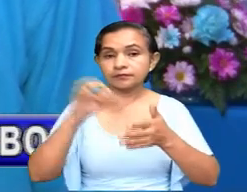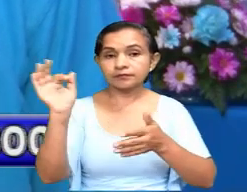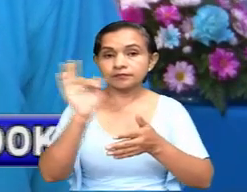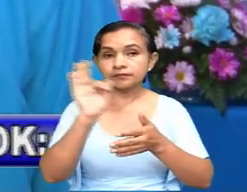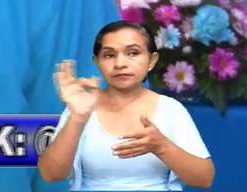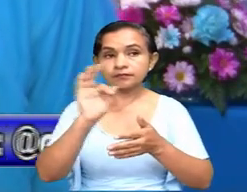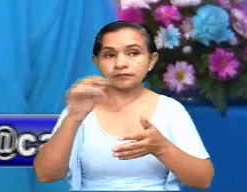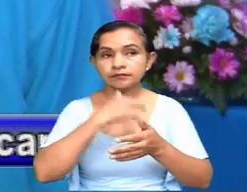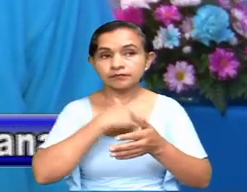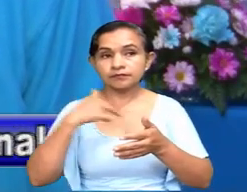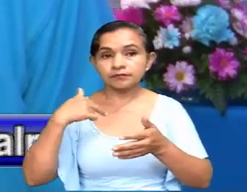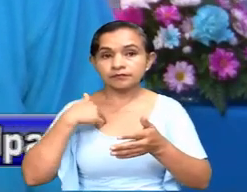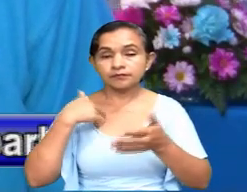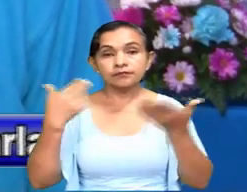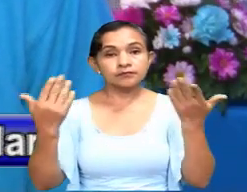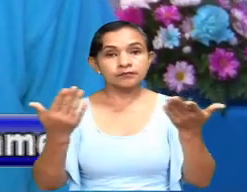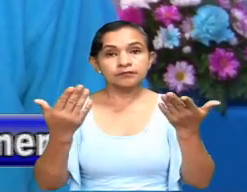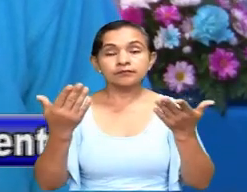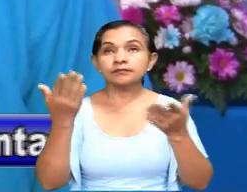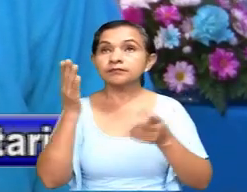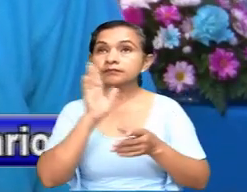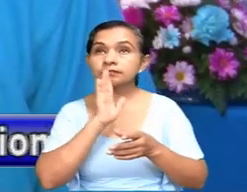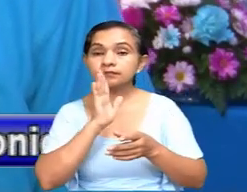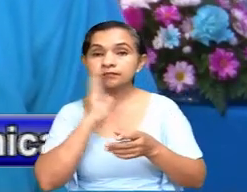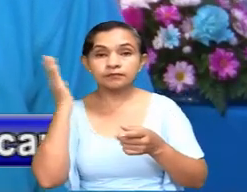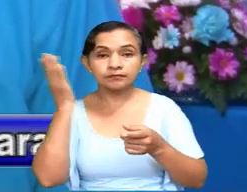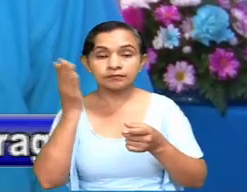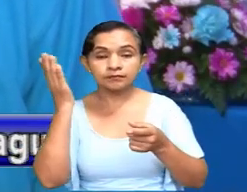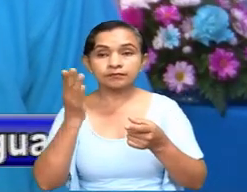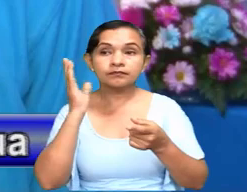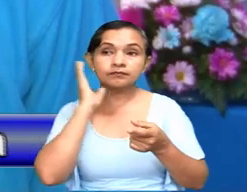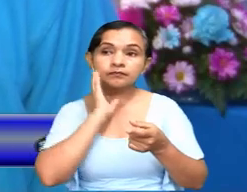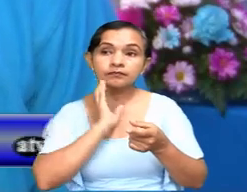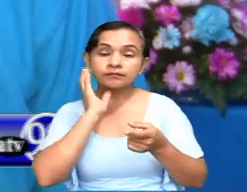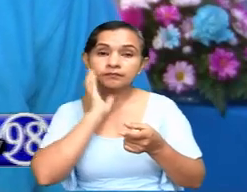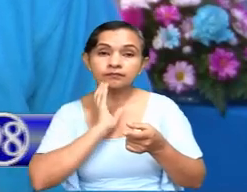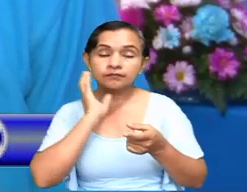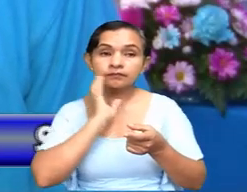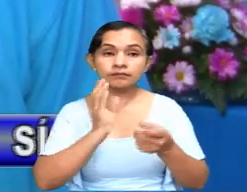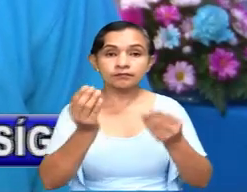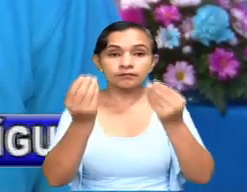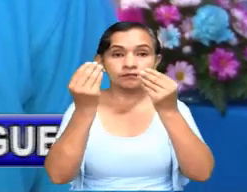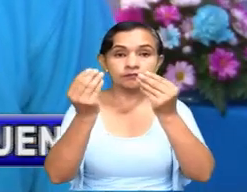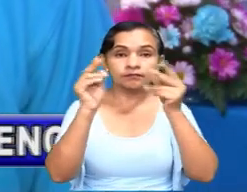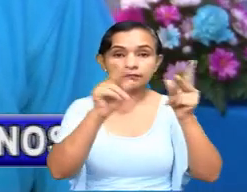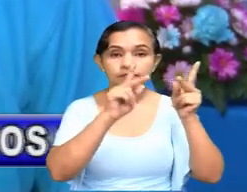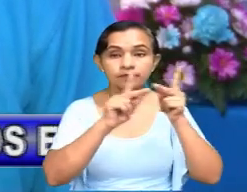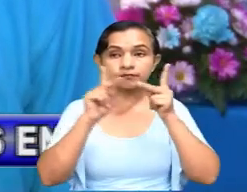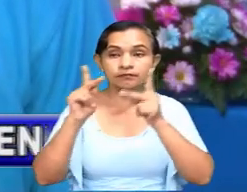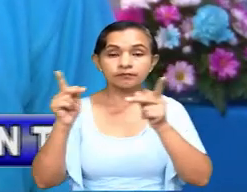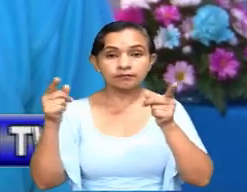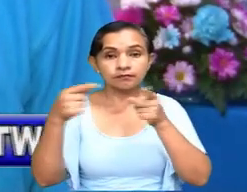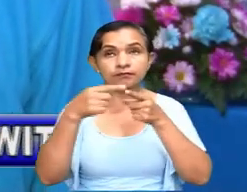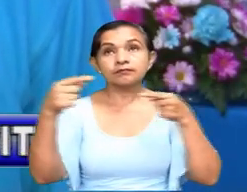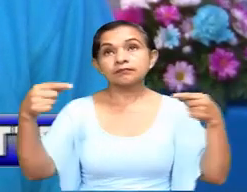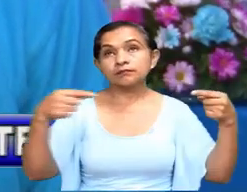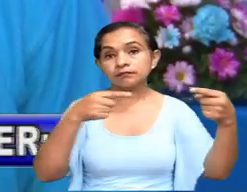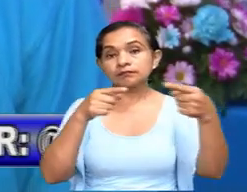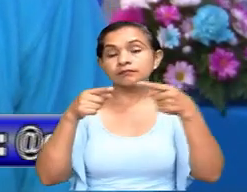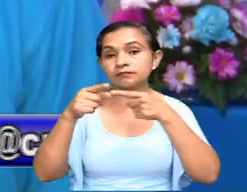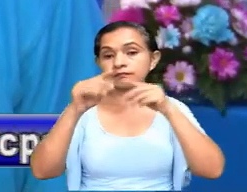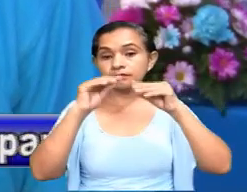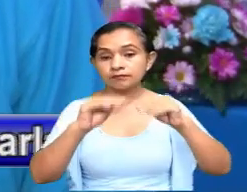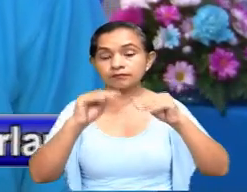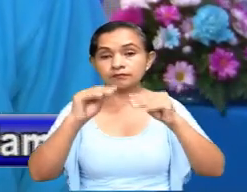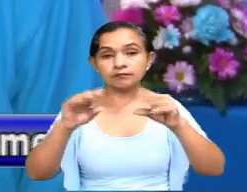nosotros recibimos, aquí vamos a recibir charlas, experiencias con muchas personas que tienen estrategias, metodologías para impartir